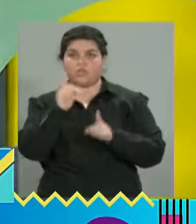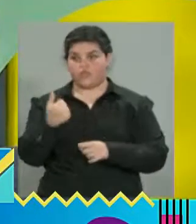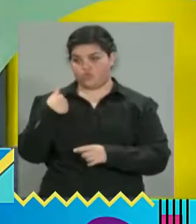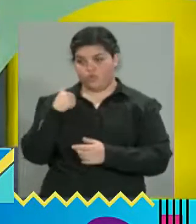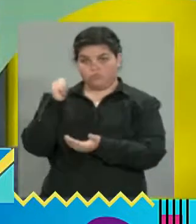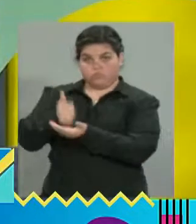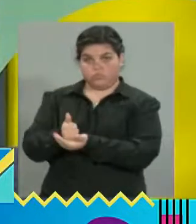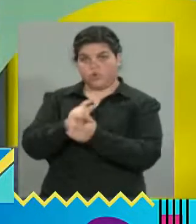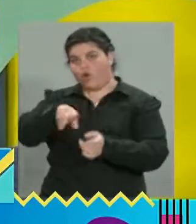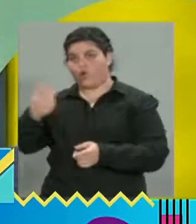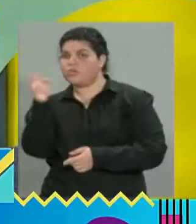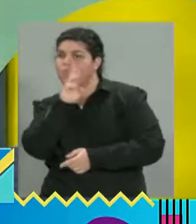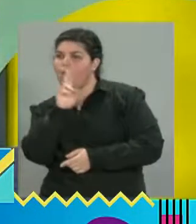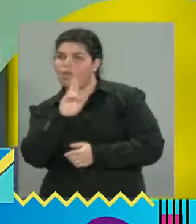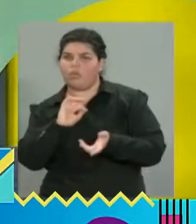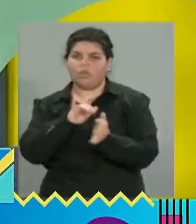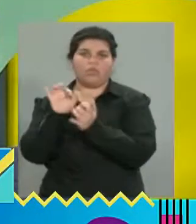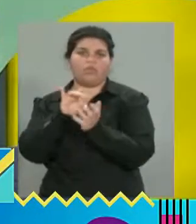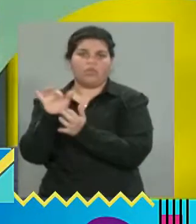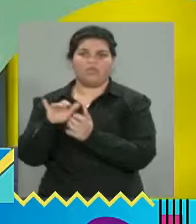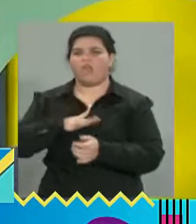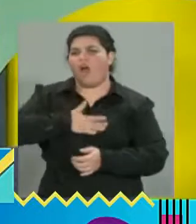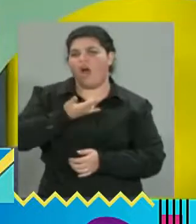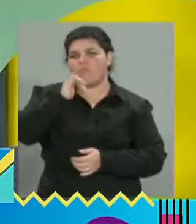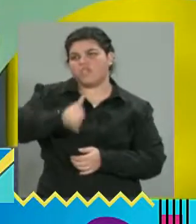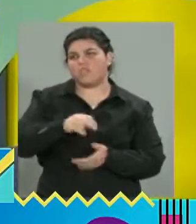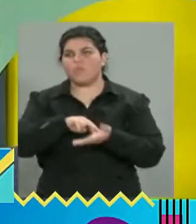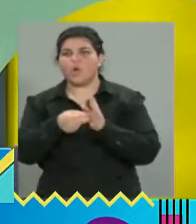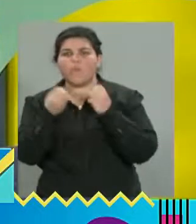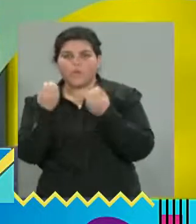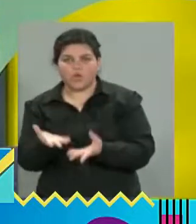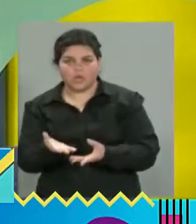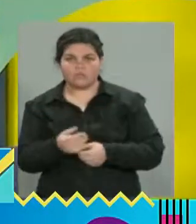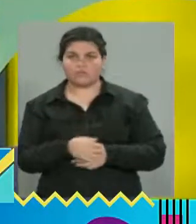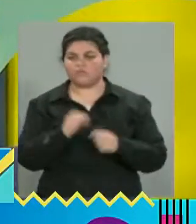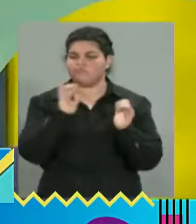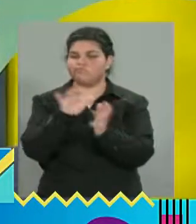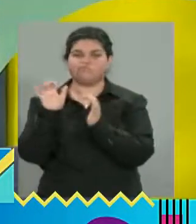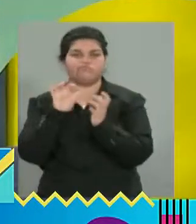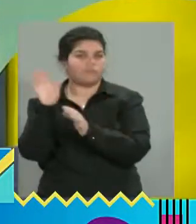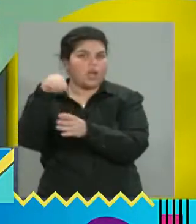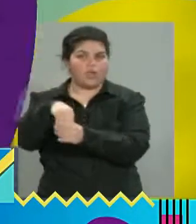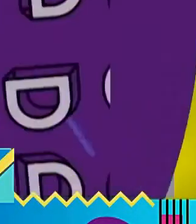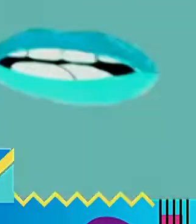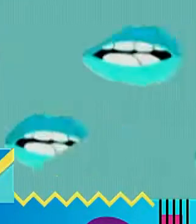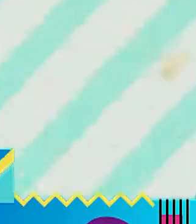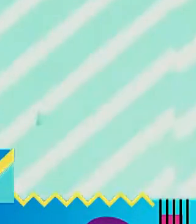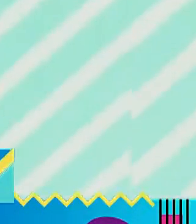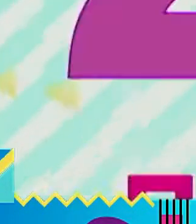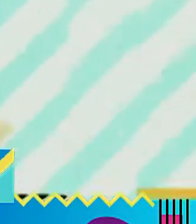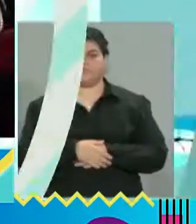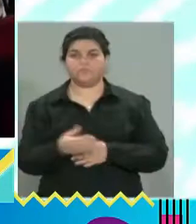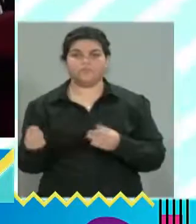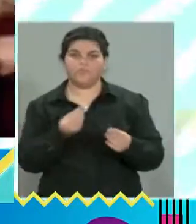señora ahí debatiendo, pero ¿y si en realidad se aman? ¿Cuál es el problema? O sea, esto hizo que con respecto a la